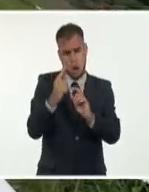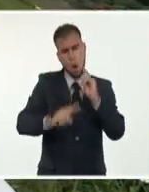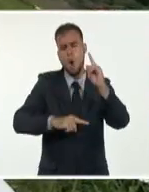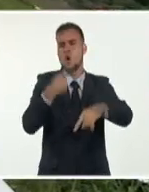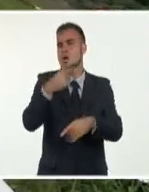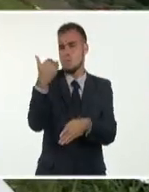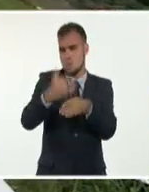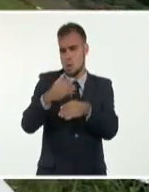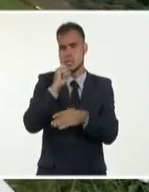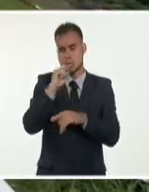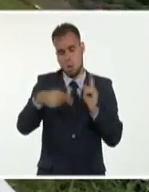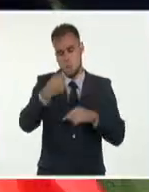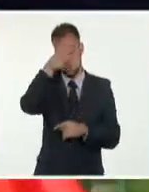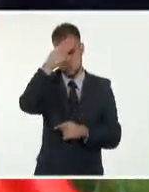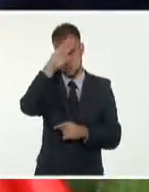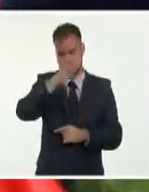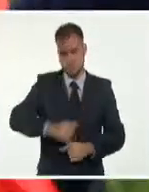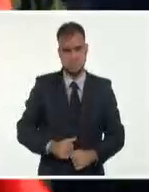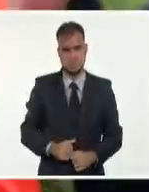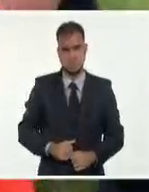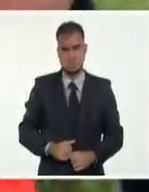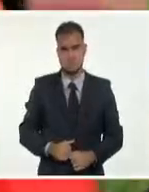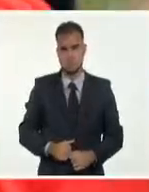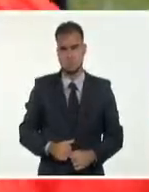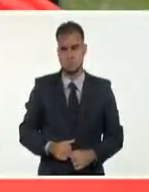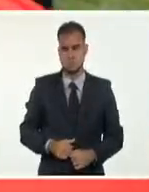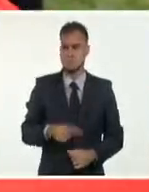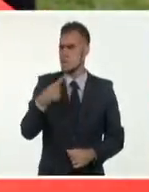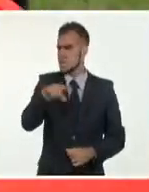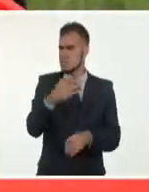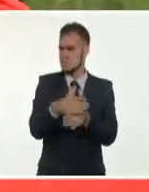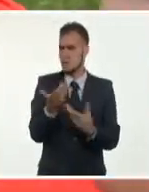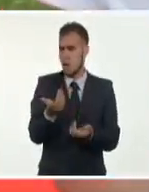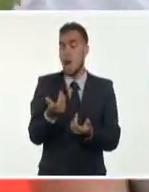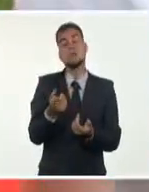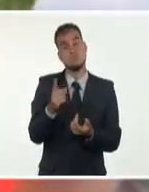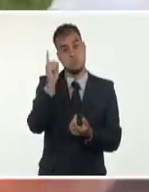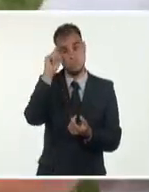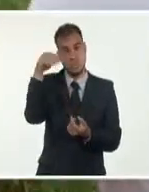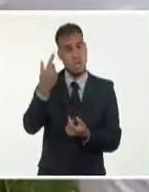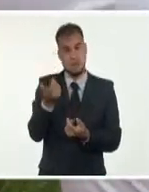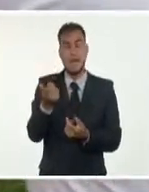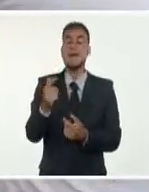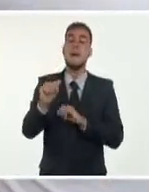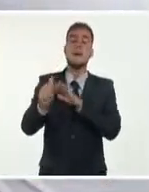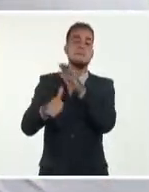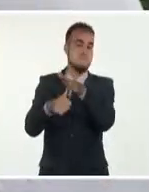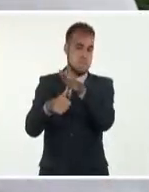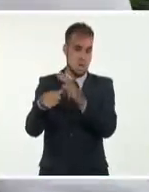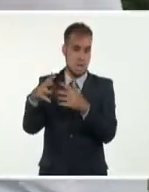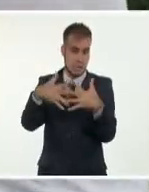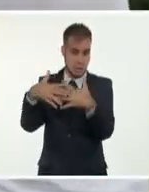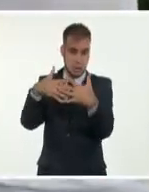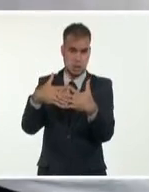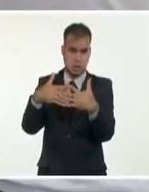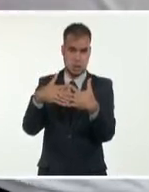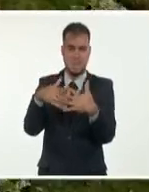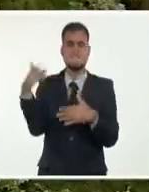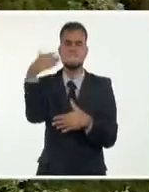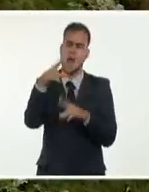cuba va dirigida al jefe de la casa blanca quien asiste a la cumbre del g7 exigen el cumplimiento de sus promesas